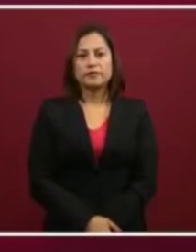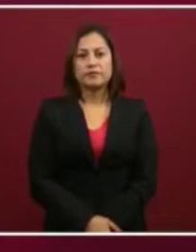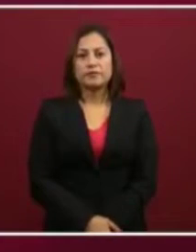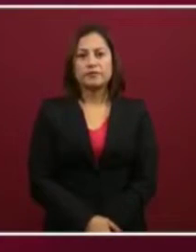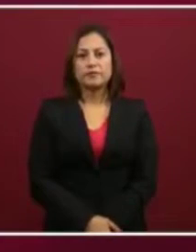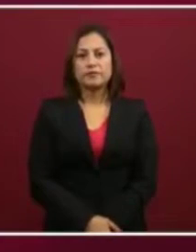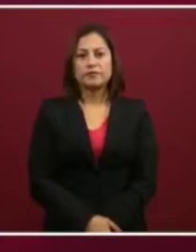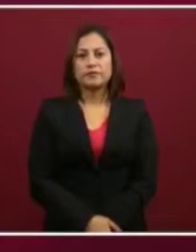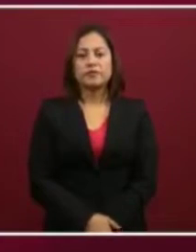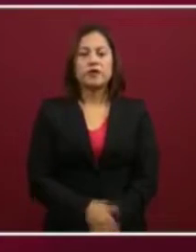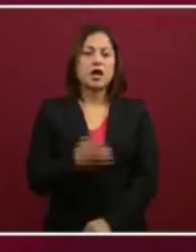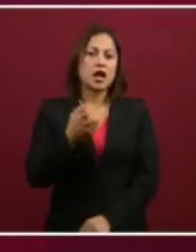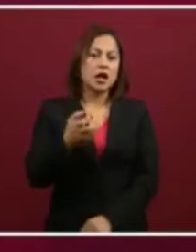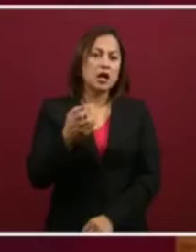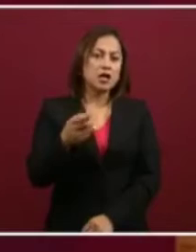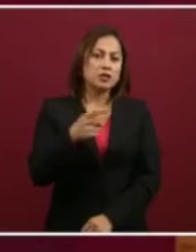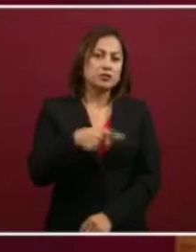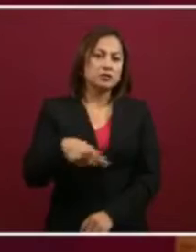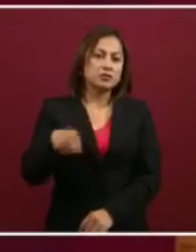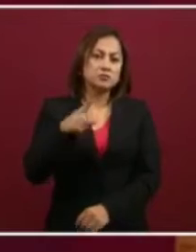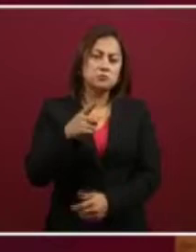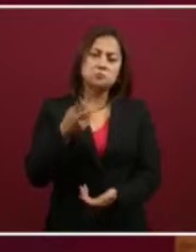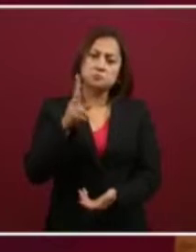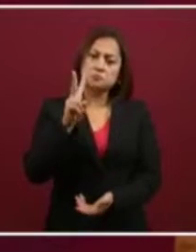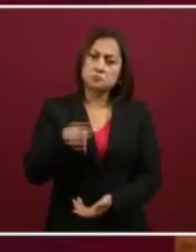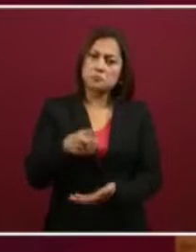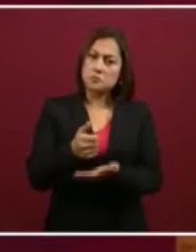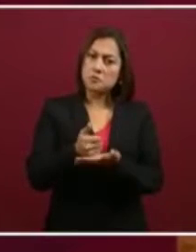no van a estar pidiendo